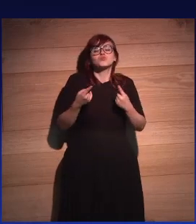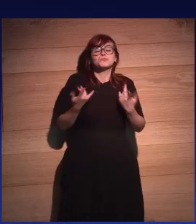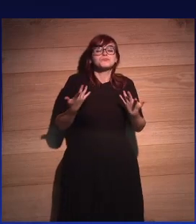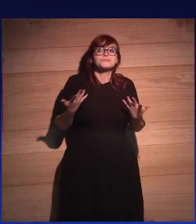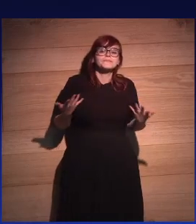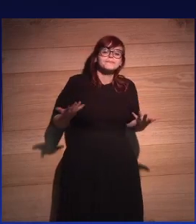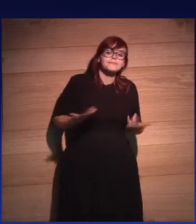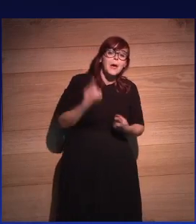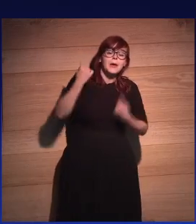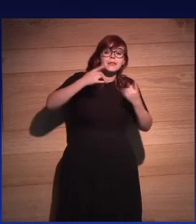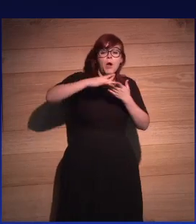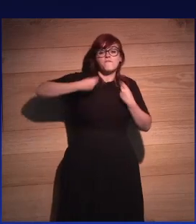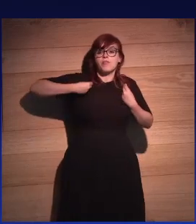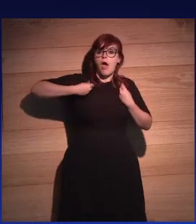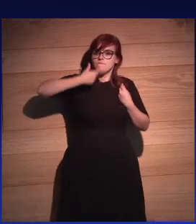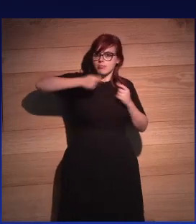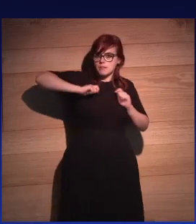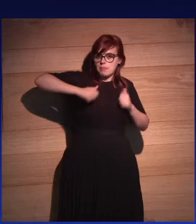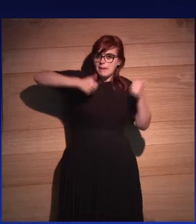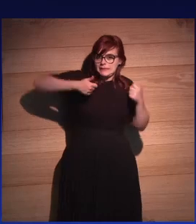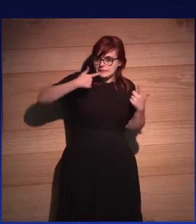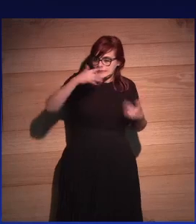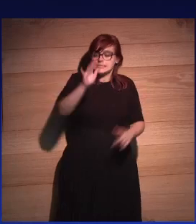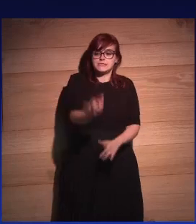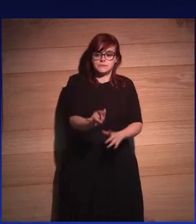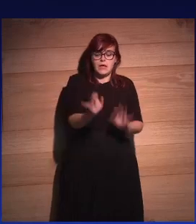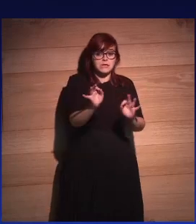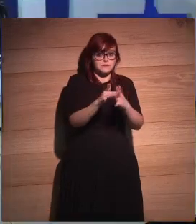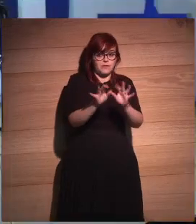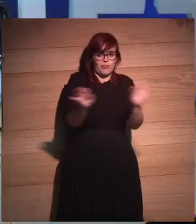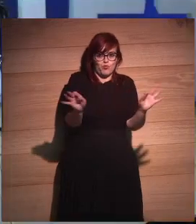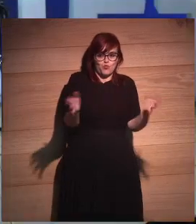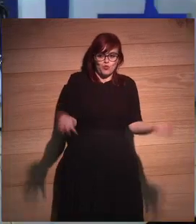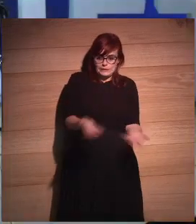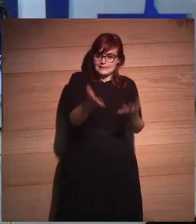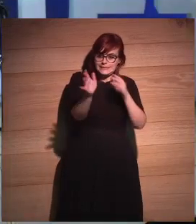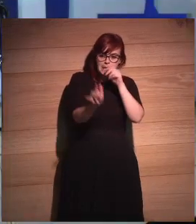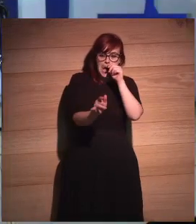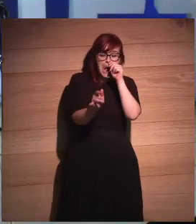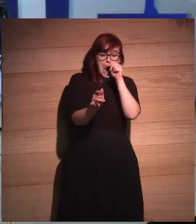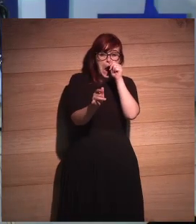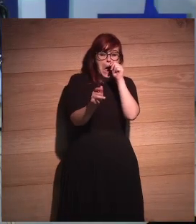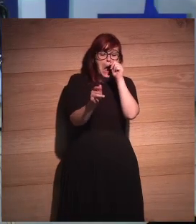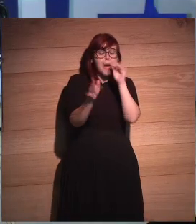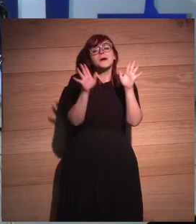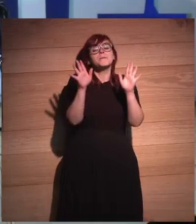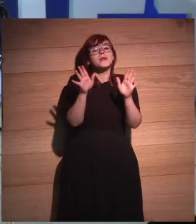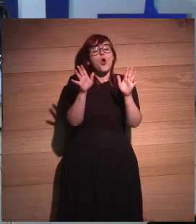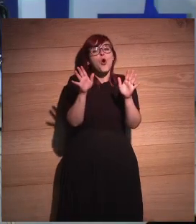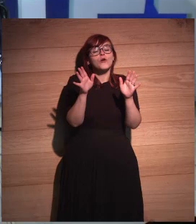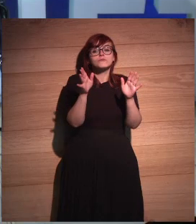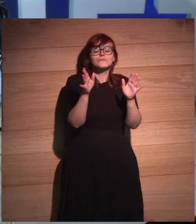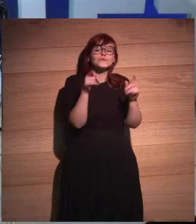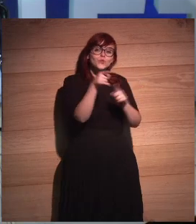muchos casos, ¿no? Nos hacen la vida más fácil, no nos engañemos, ¿vale? Es más sencillo en general, pero ¿cuáles son las